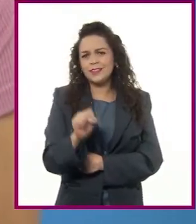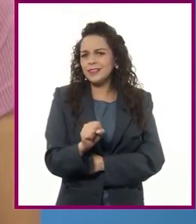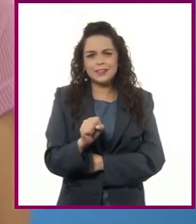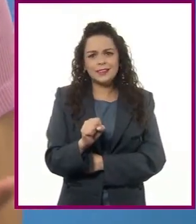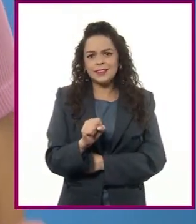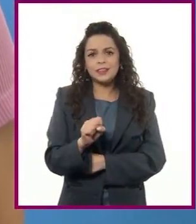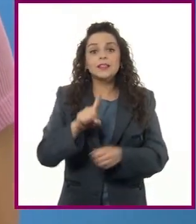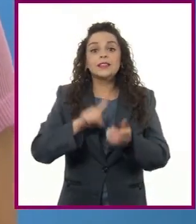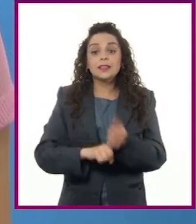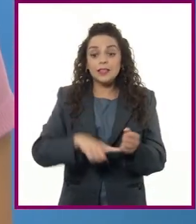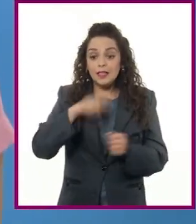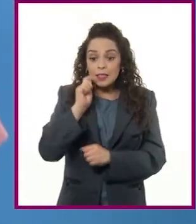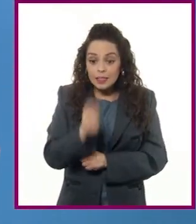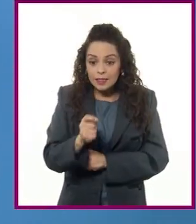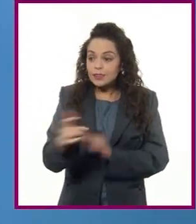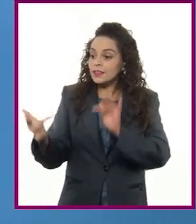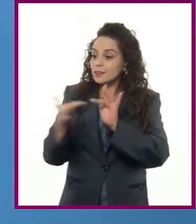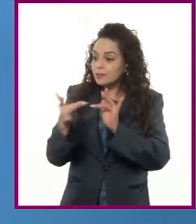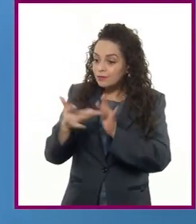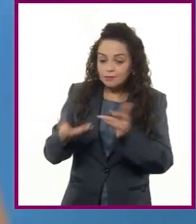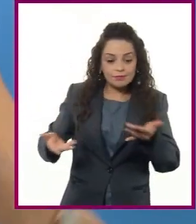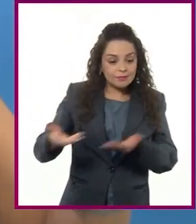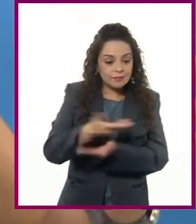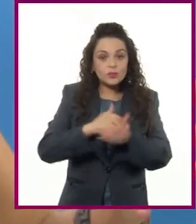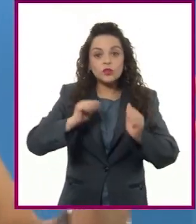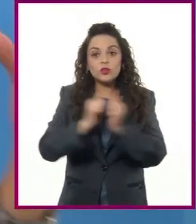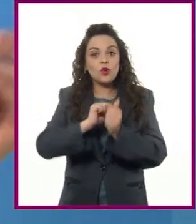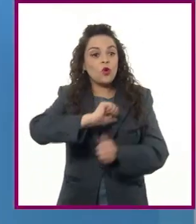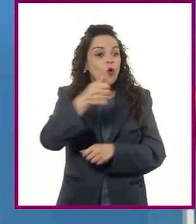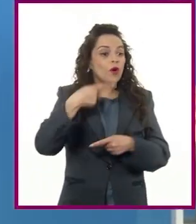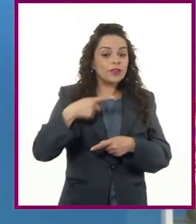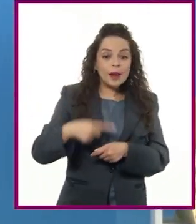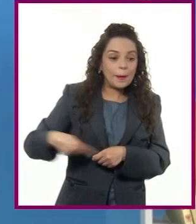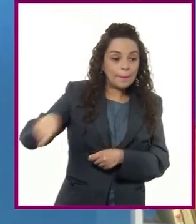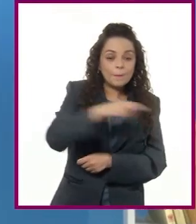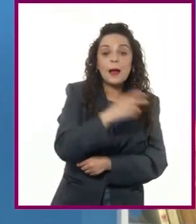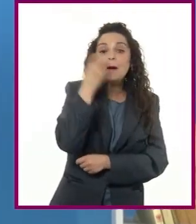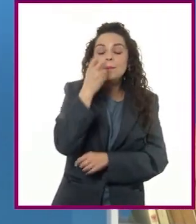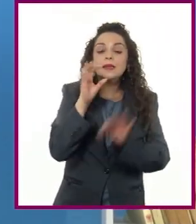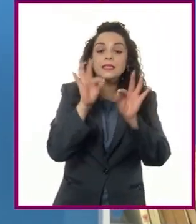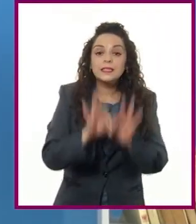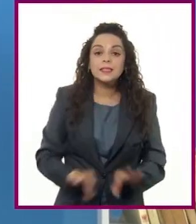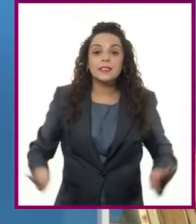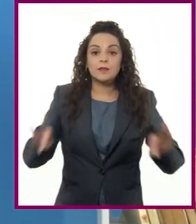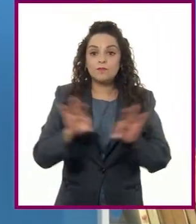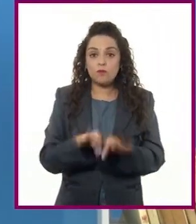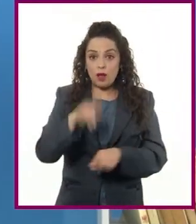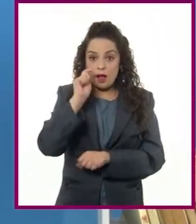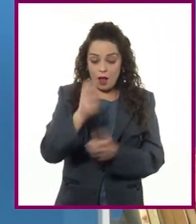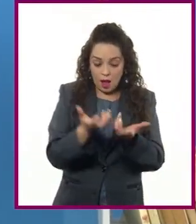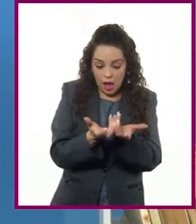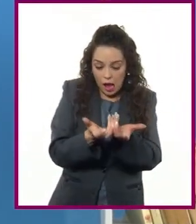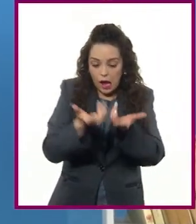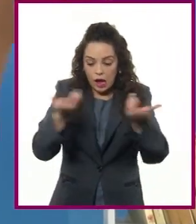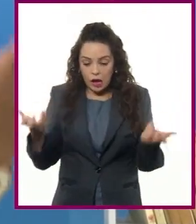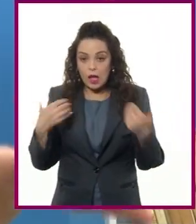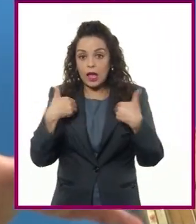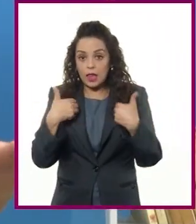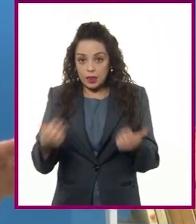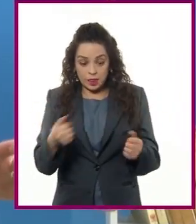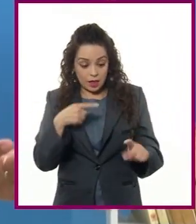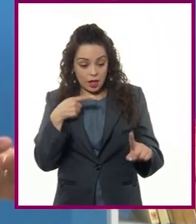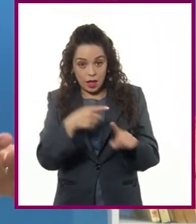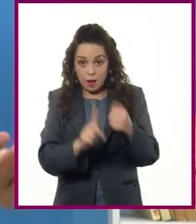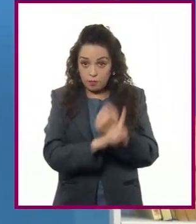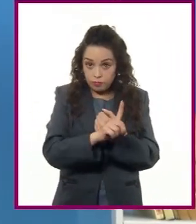la interacción que tenemos con las y los otros, por lo que es muy importante separar el conflicto